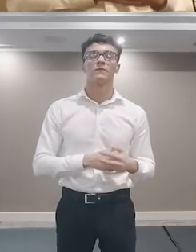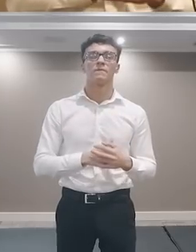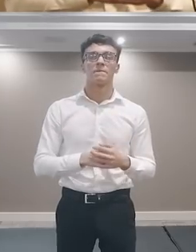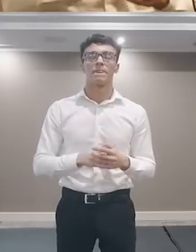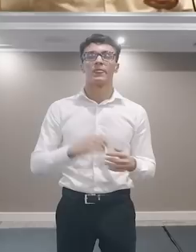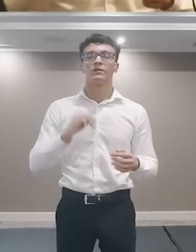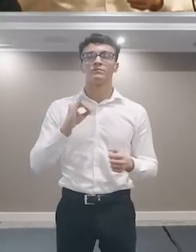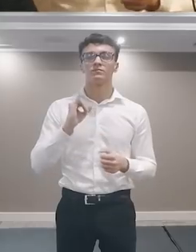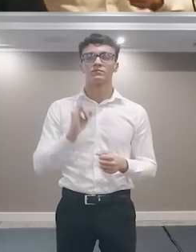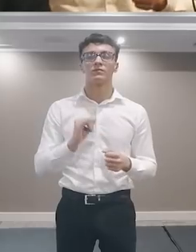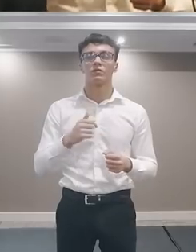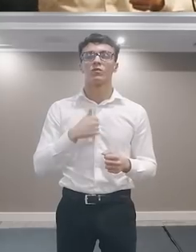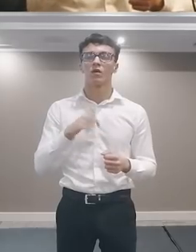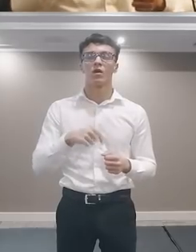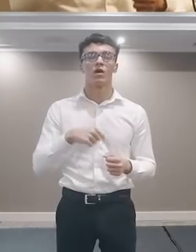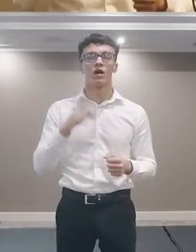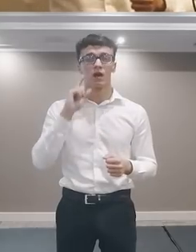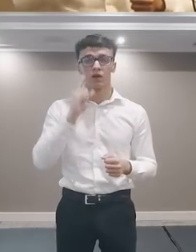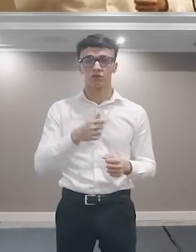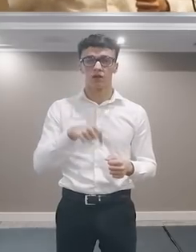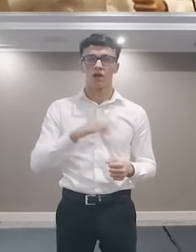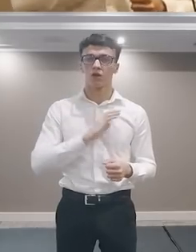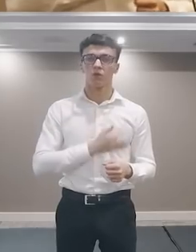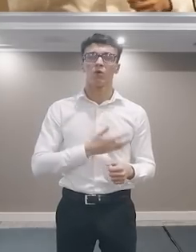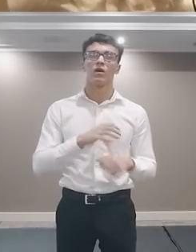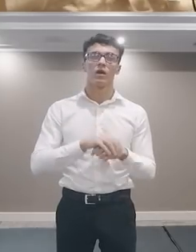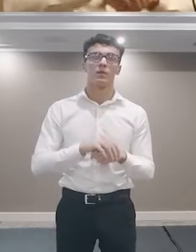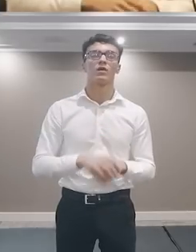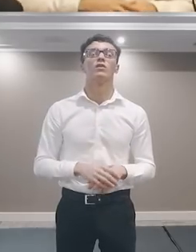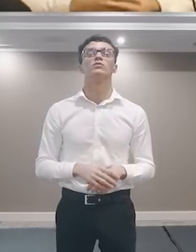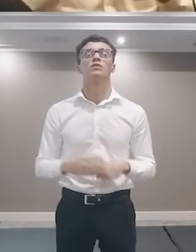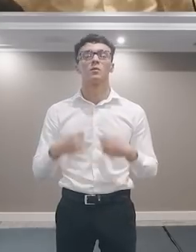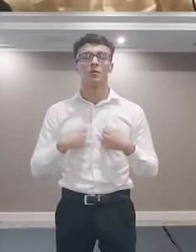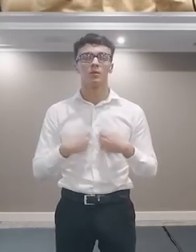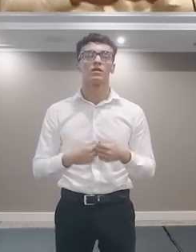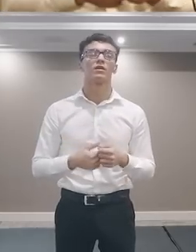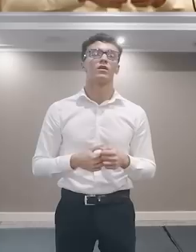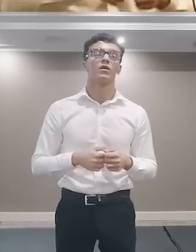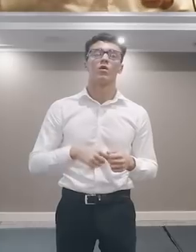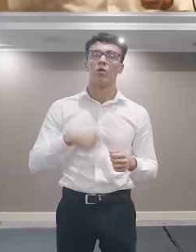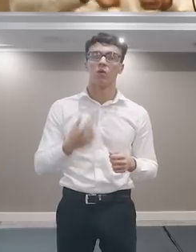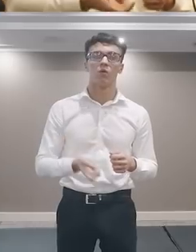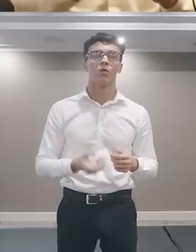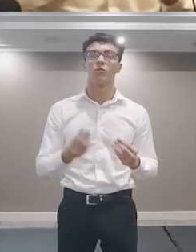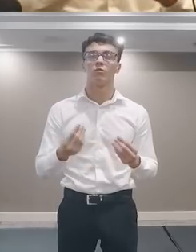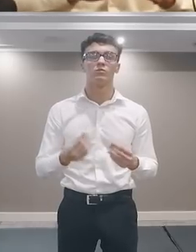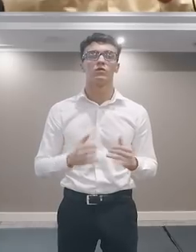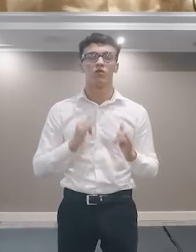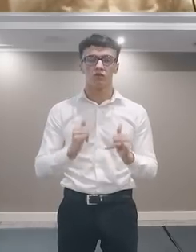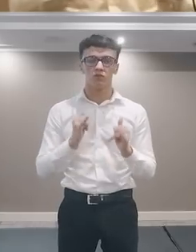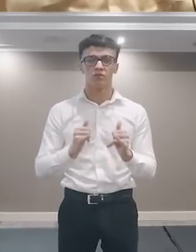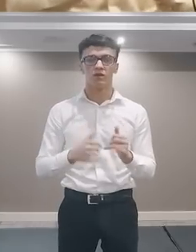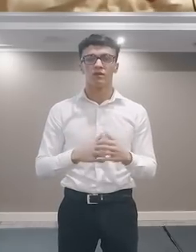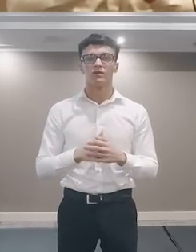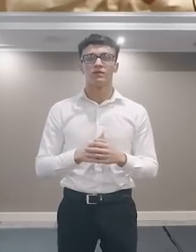qué es lo que me llevo de incluir sobre todo como decía grandes amigos grandes experiencias porque nos ponemos tan emotivos cuando representamos unos a otros